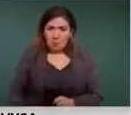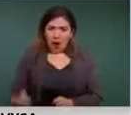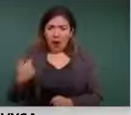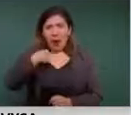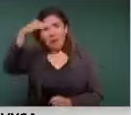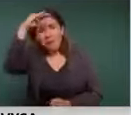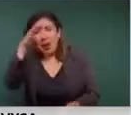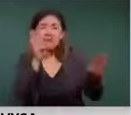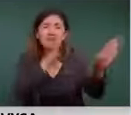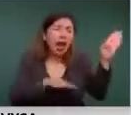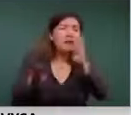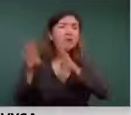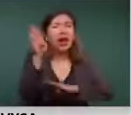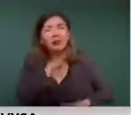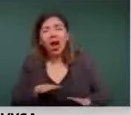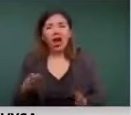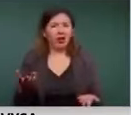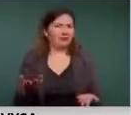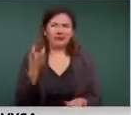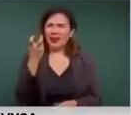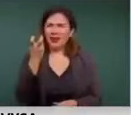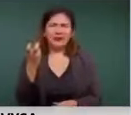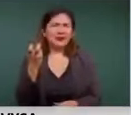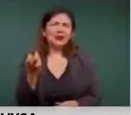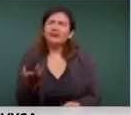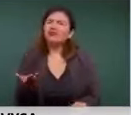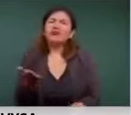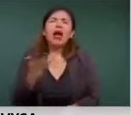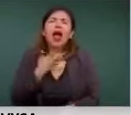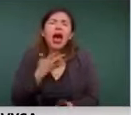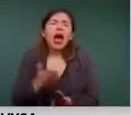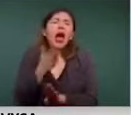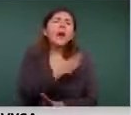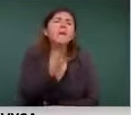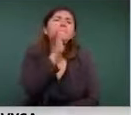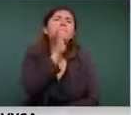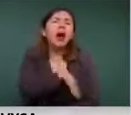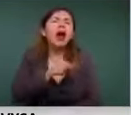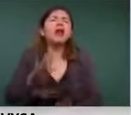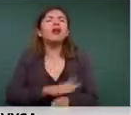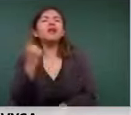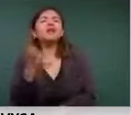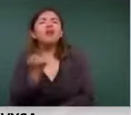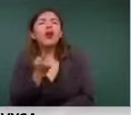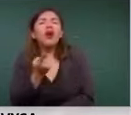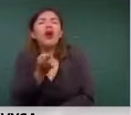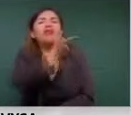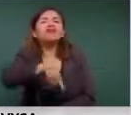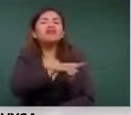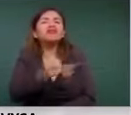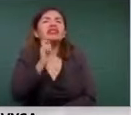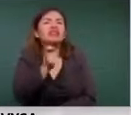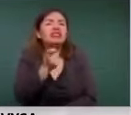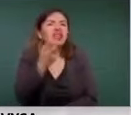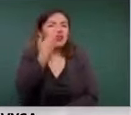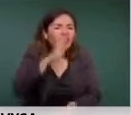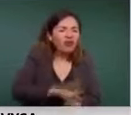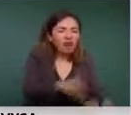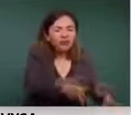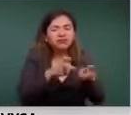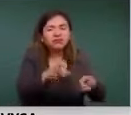eso solamente los que les ha ido mal porque se dedicaban a robar y ya no